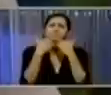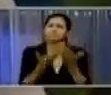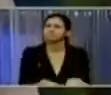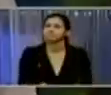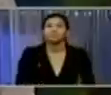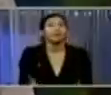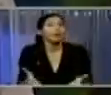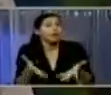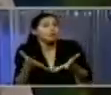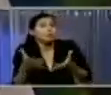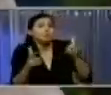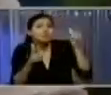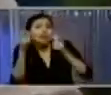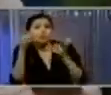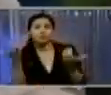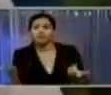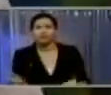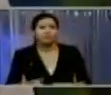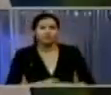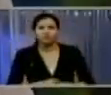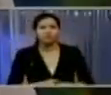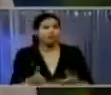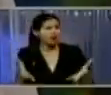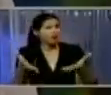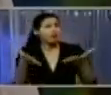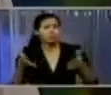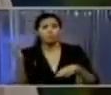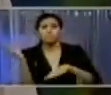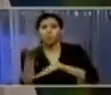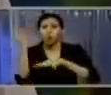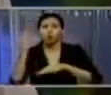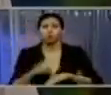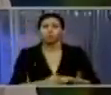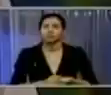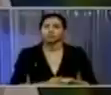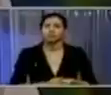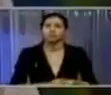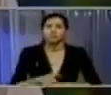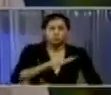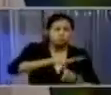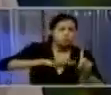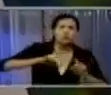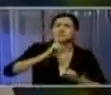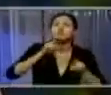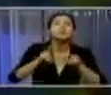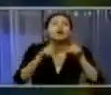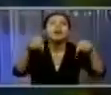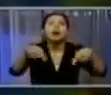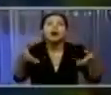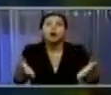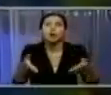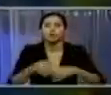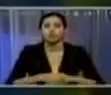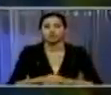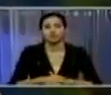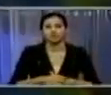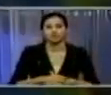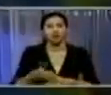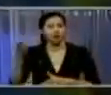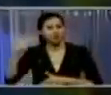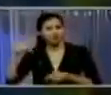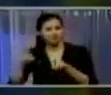Ganamos, bien ganado, en medio de condiciones adversas como hoy. ¿Y qué